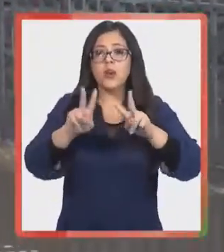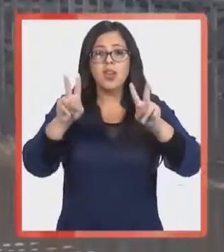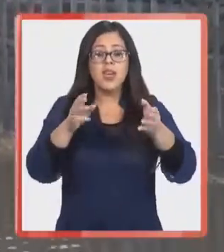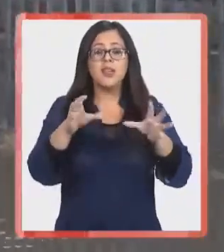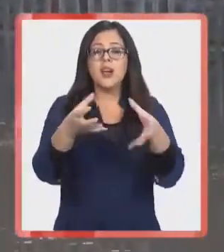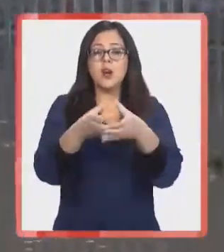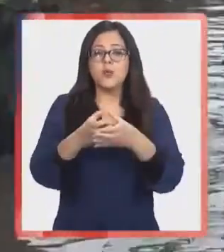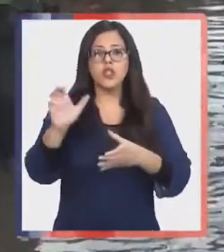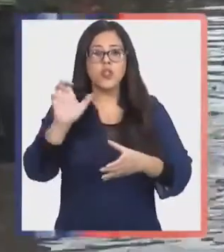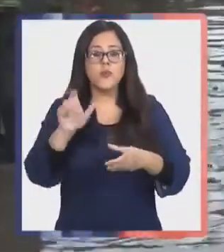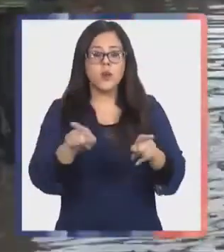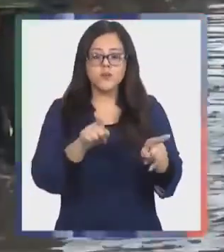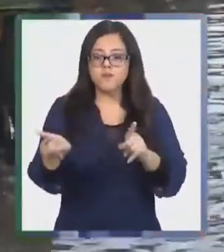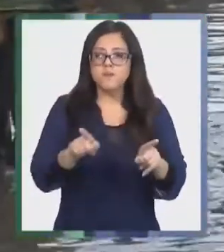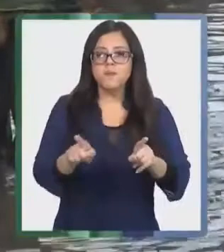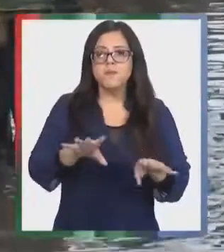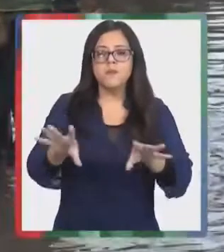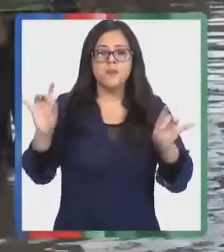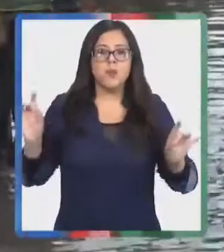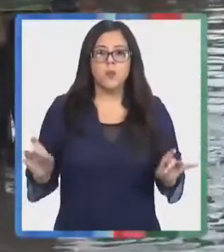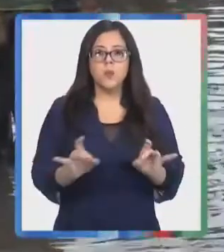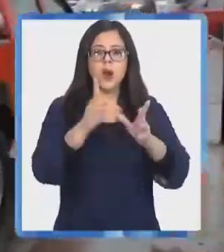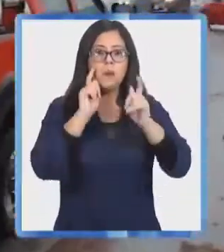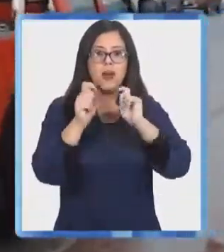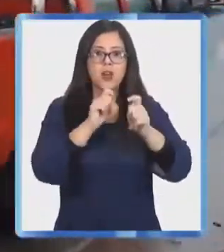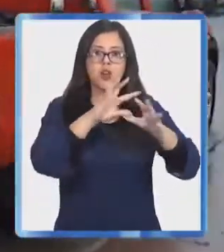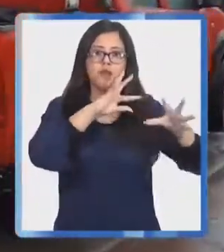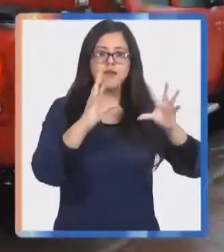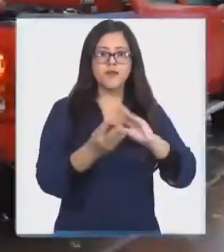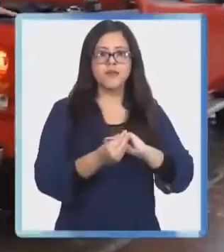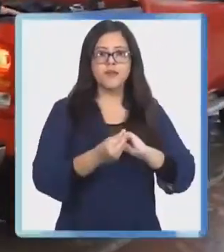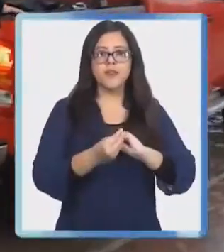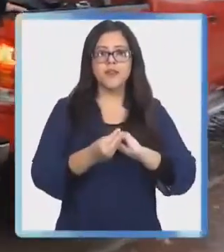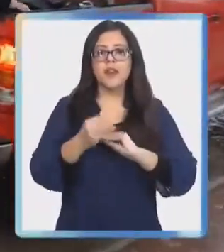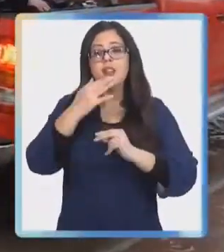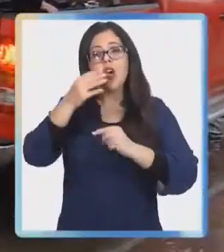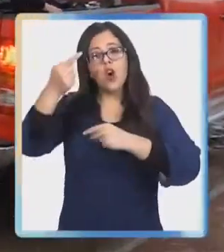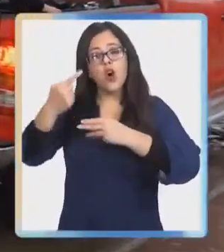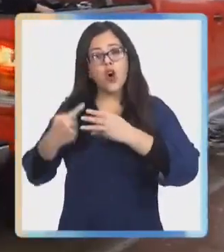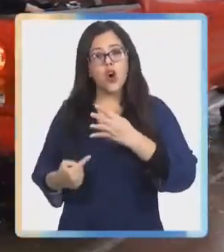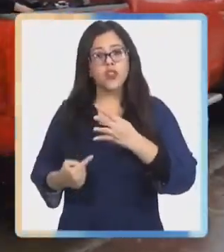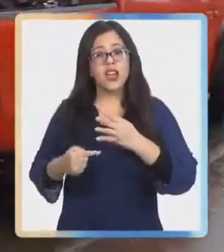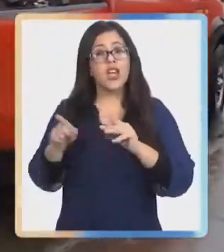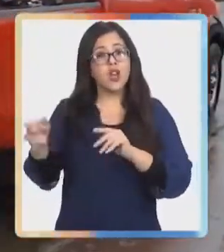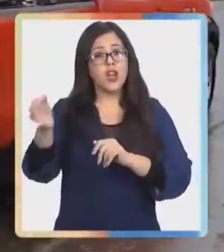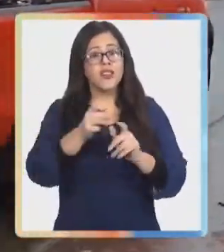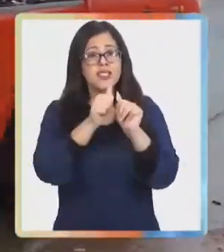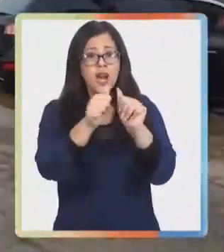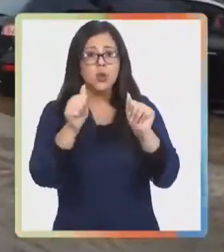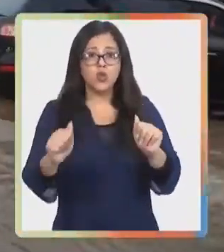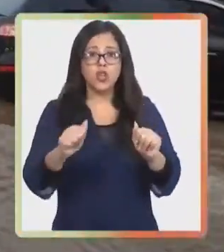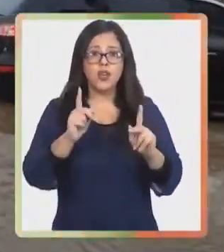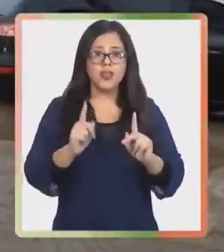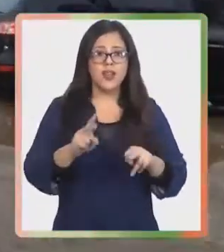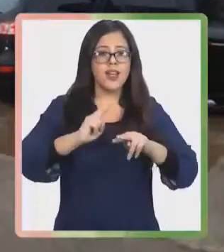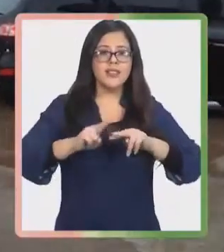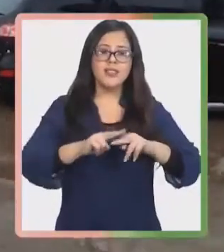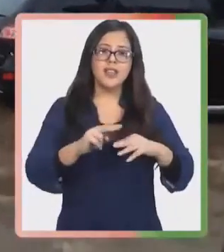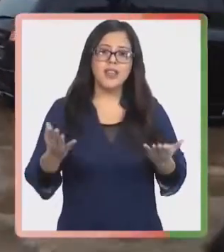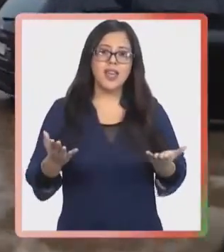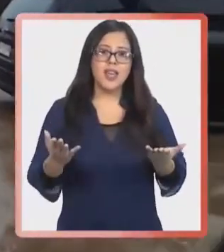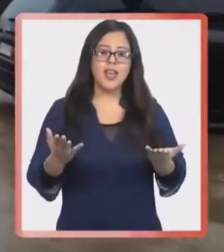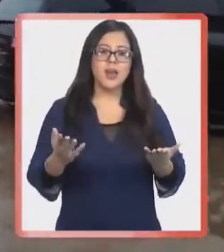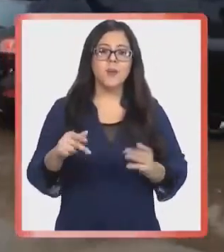los organismos de emergencias para coordinar acciones en caso de peligro de desastre. Las otras, según las autoridades,